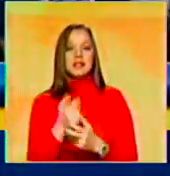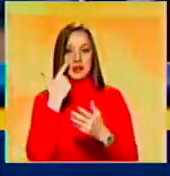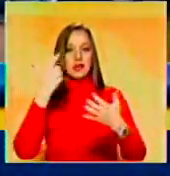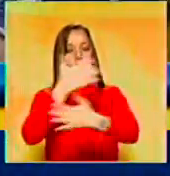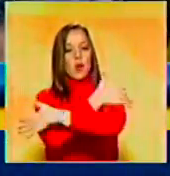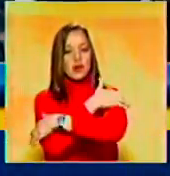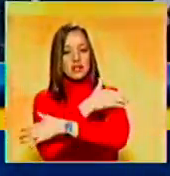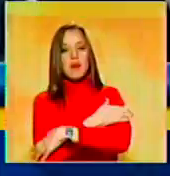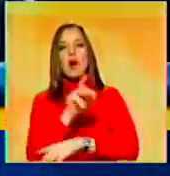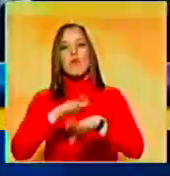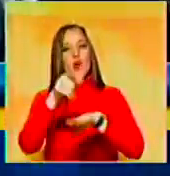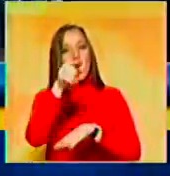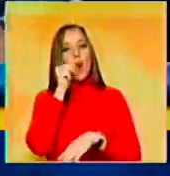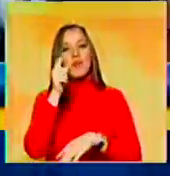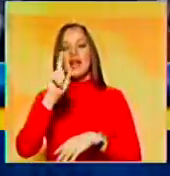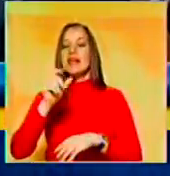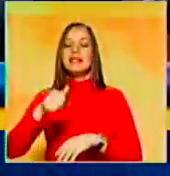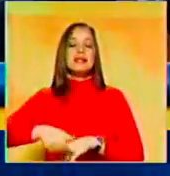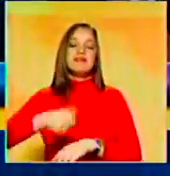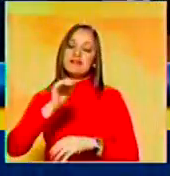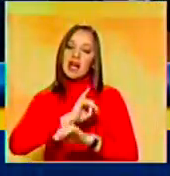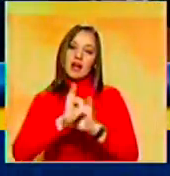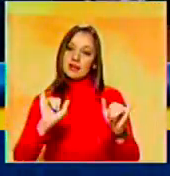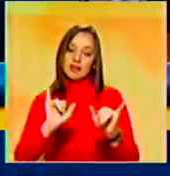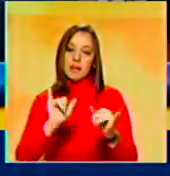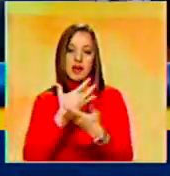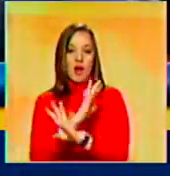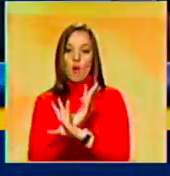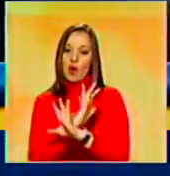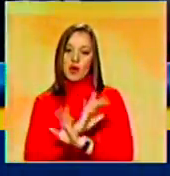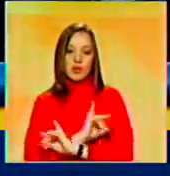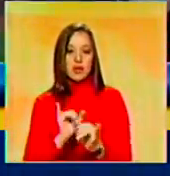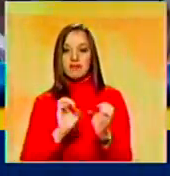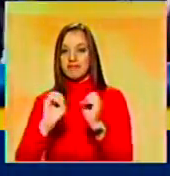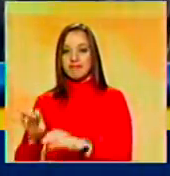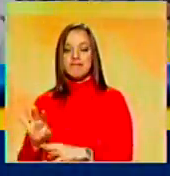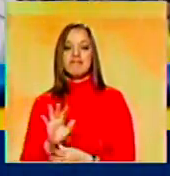Torre. El capitán Jeter agradeció el apoyo de todos.